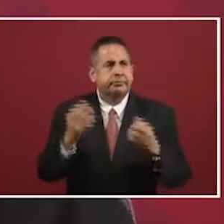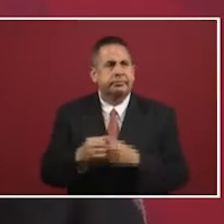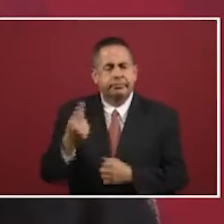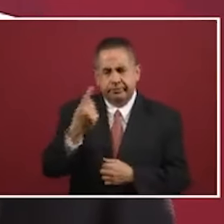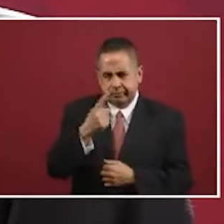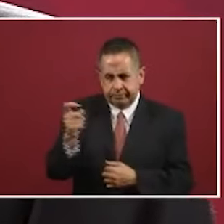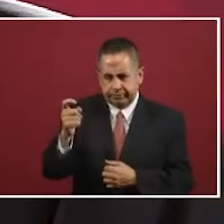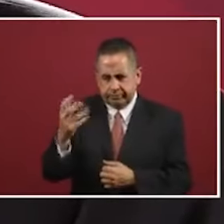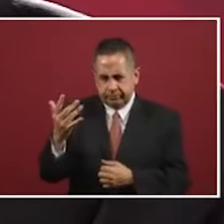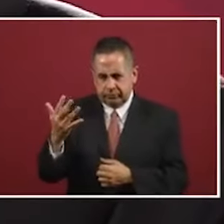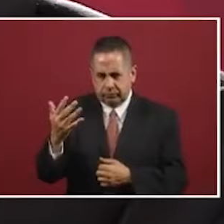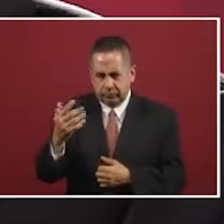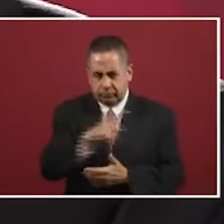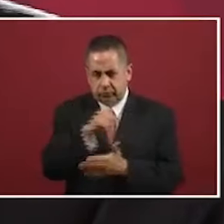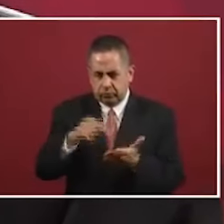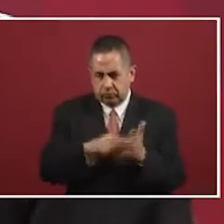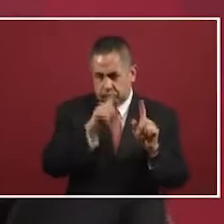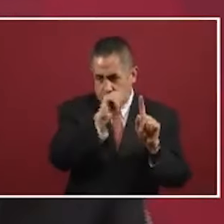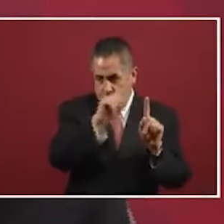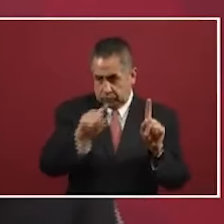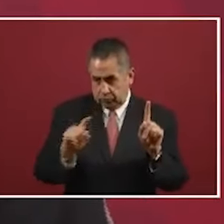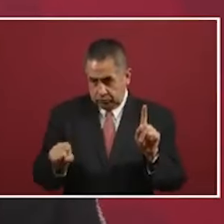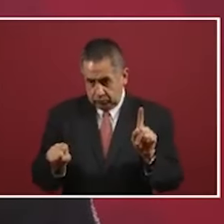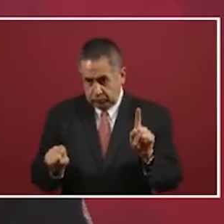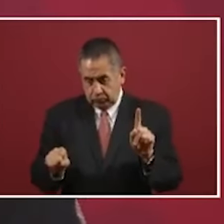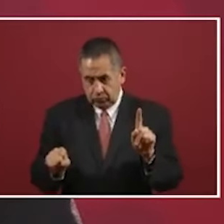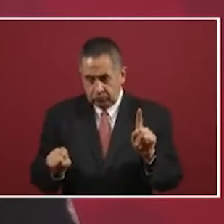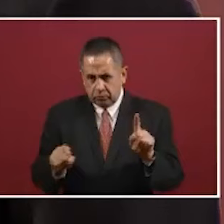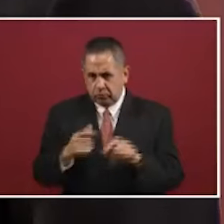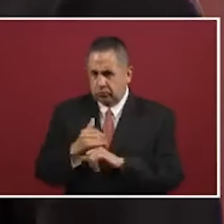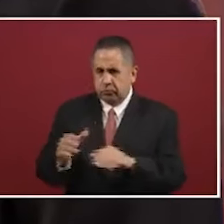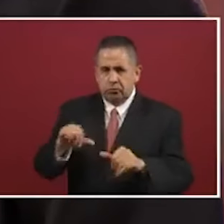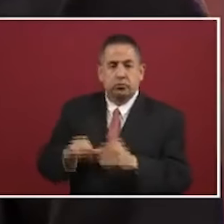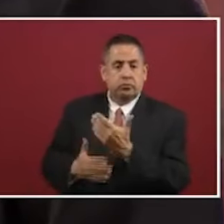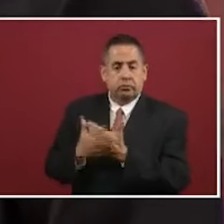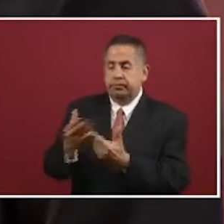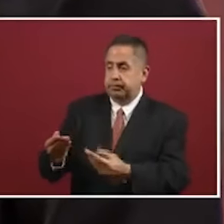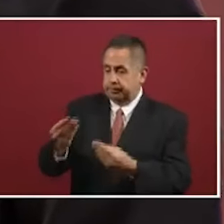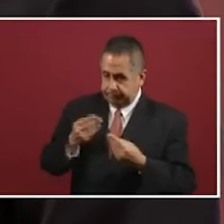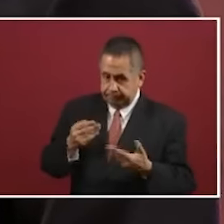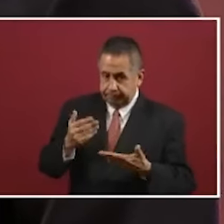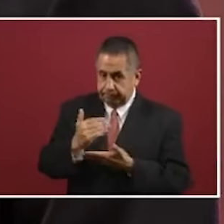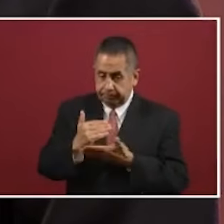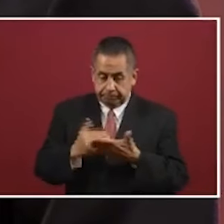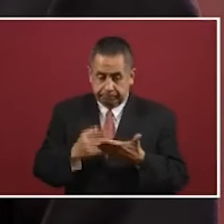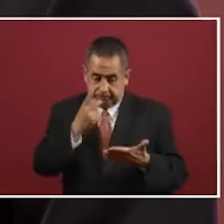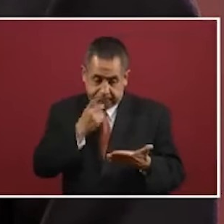150 regiones, en el informe de hoy,